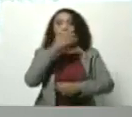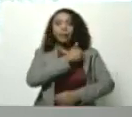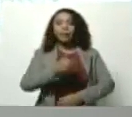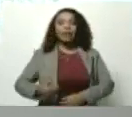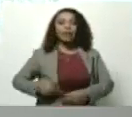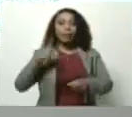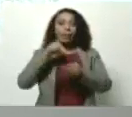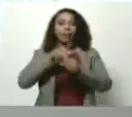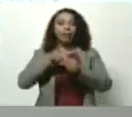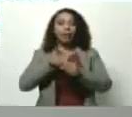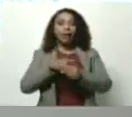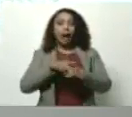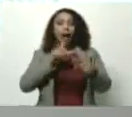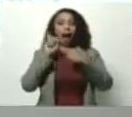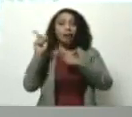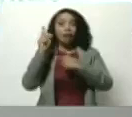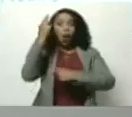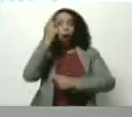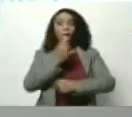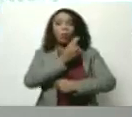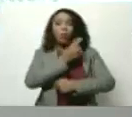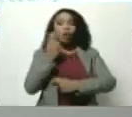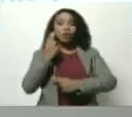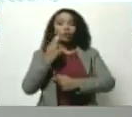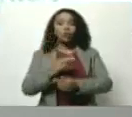es este compromiso